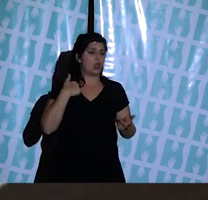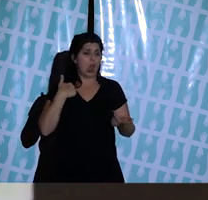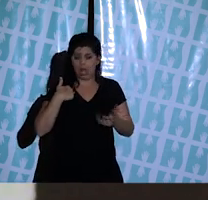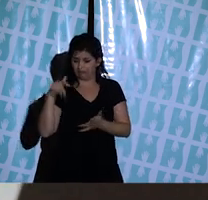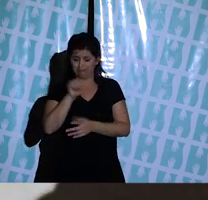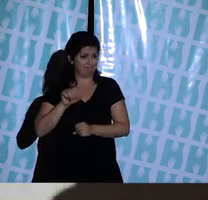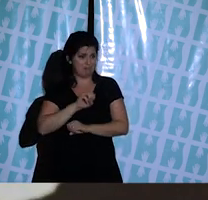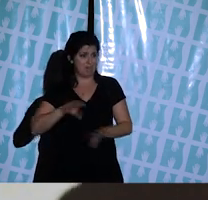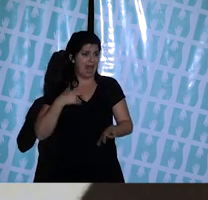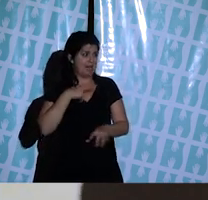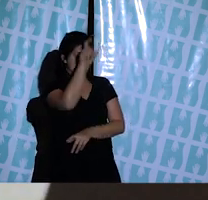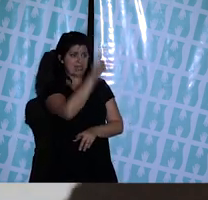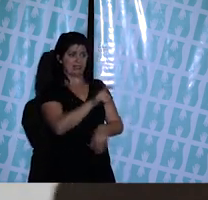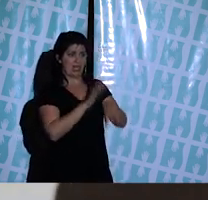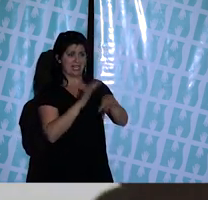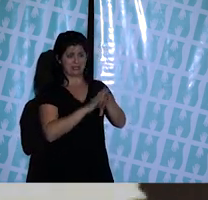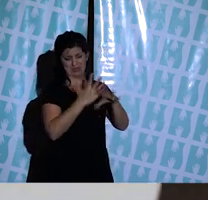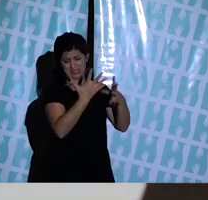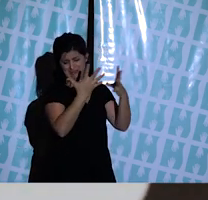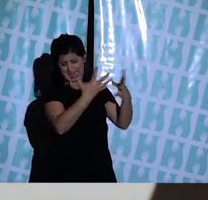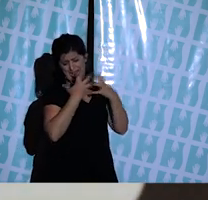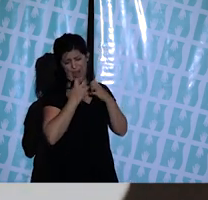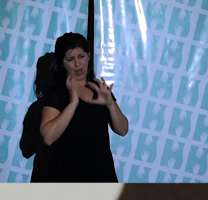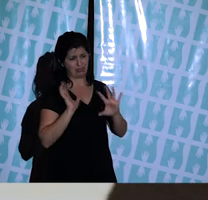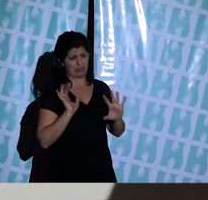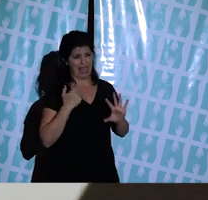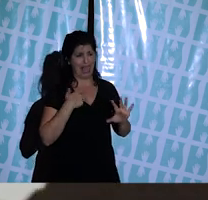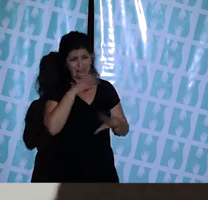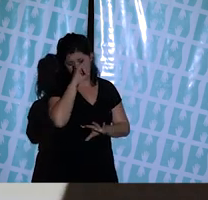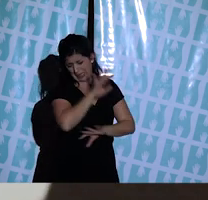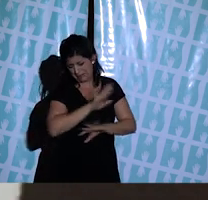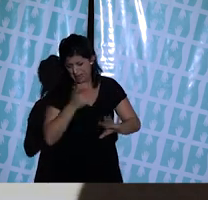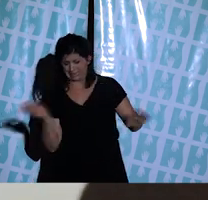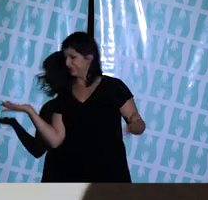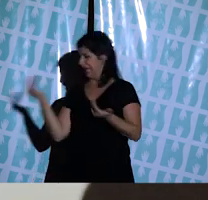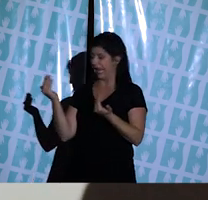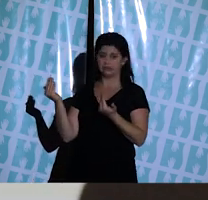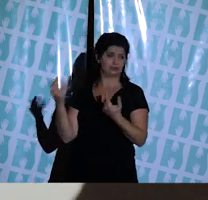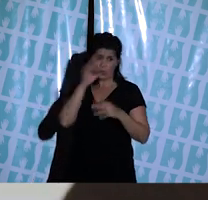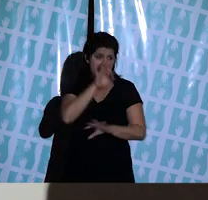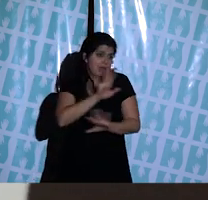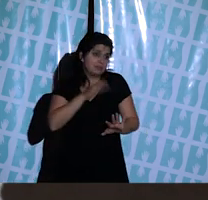le hubiera arruinado el día a Romina, me hubiera odiado, capaz que no me hubiera invitado a una carrera, perfecto, es lógico, lo tengo que aceptar.